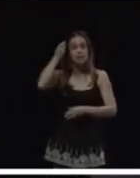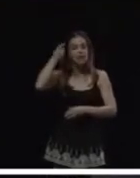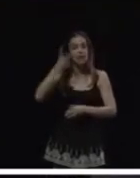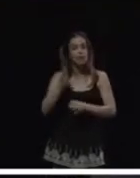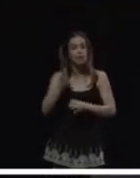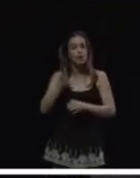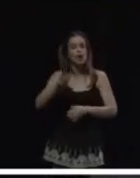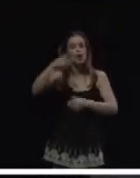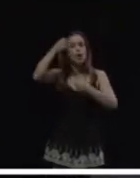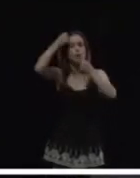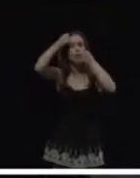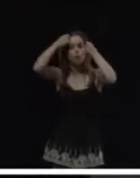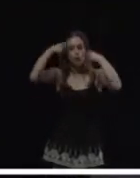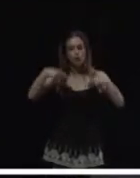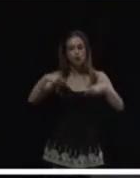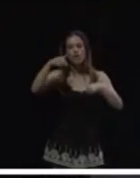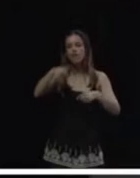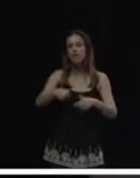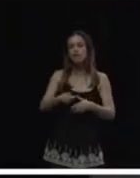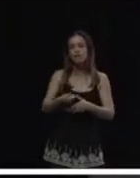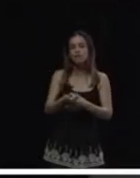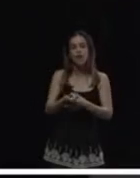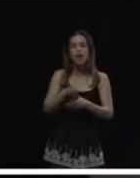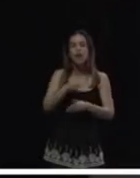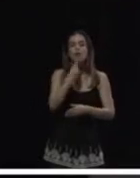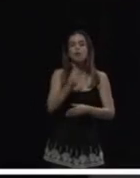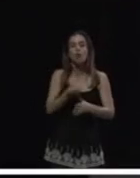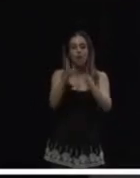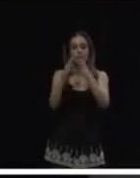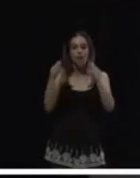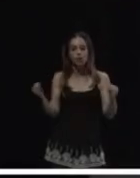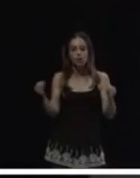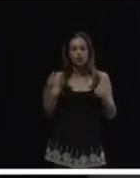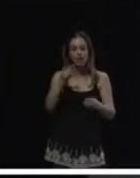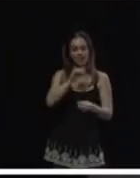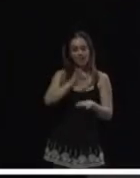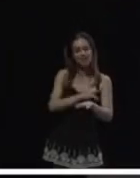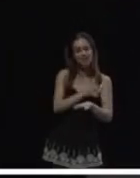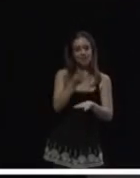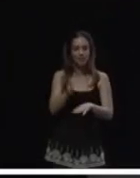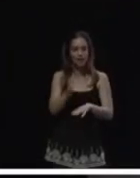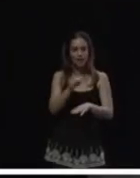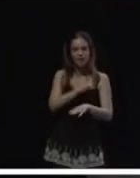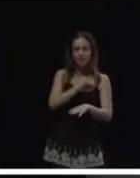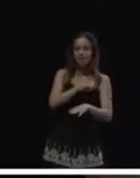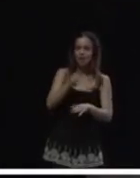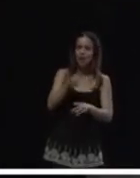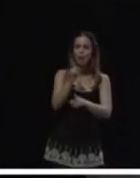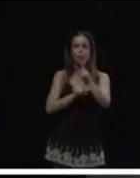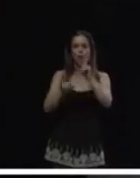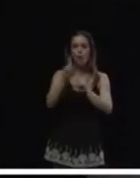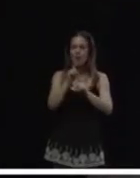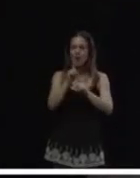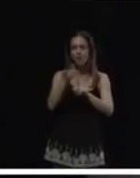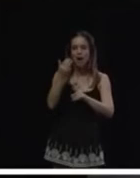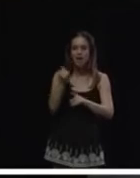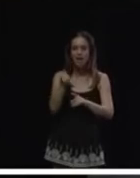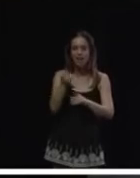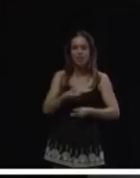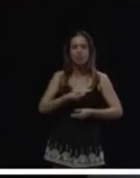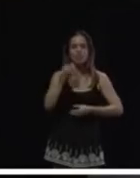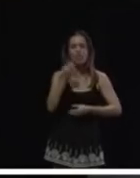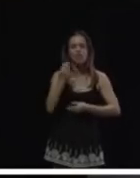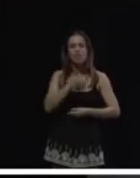no solamente la identidad de Andalucía, sino la voz andaluza, esa sensibilidad, esos problemas, esas cosas que tiene que decir